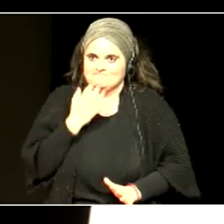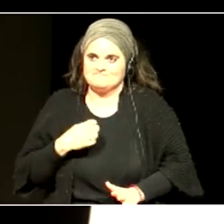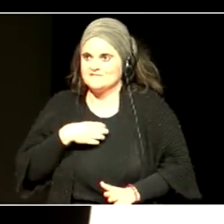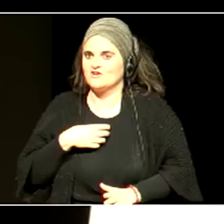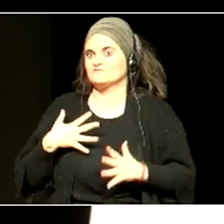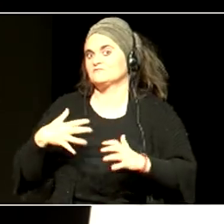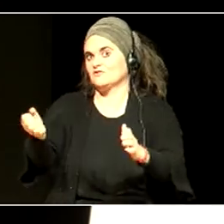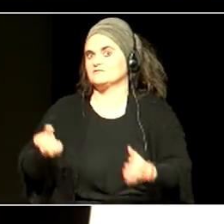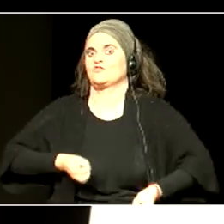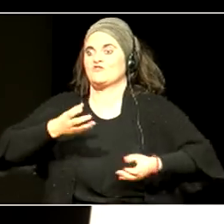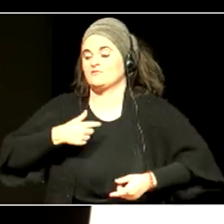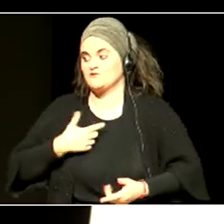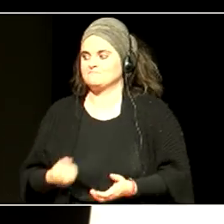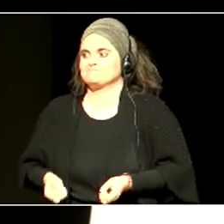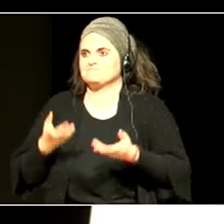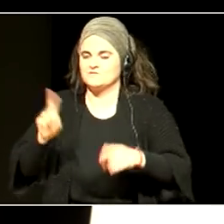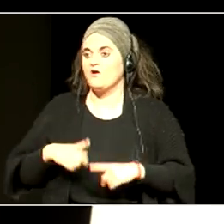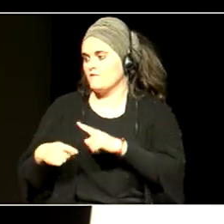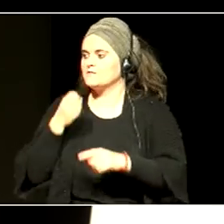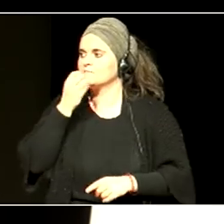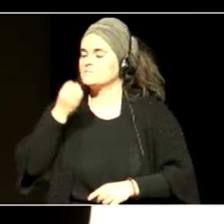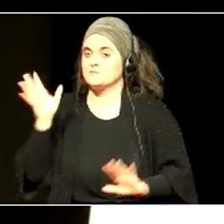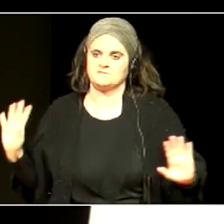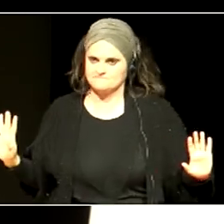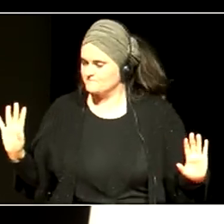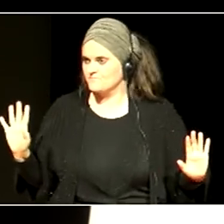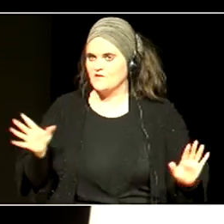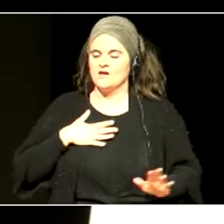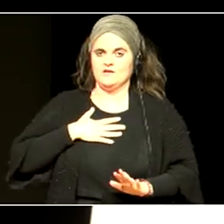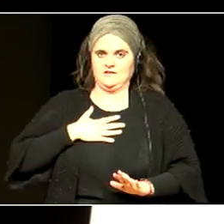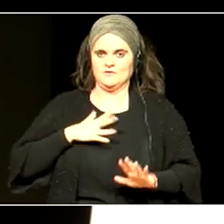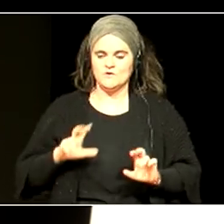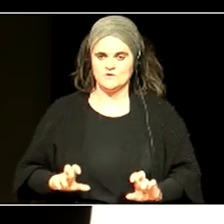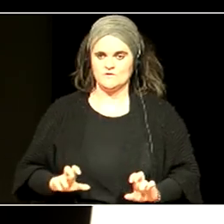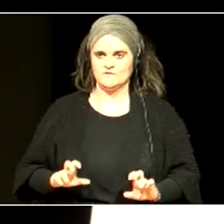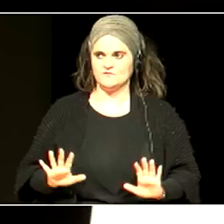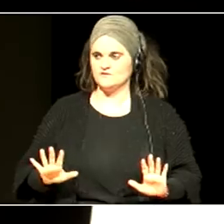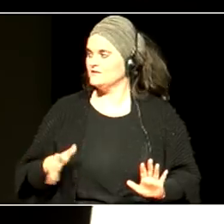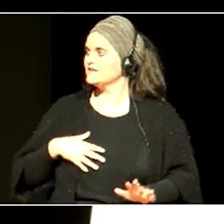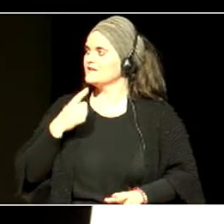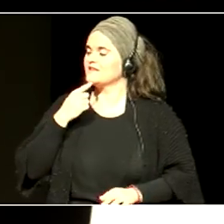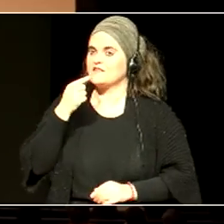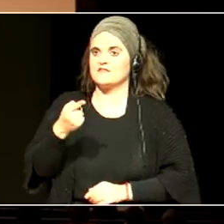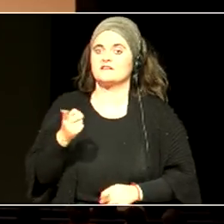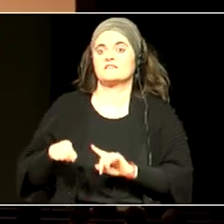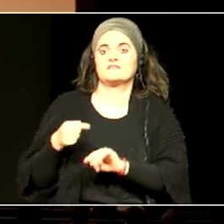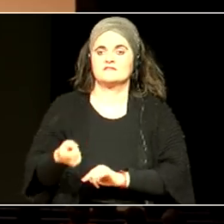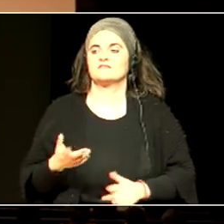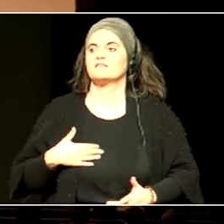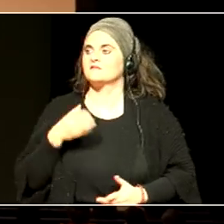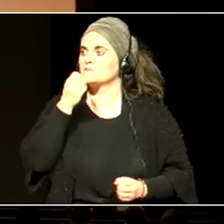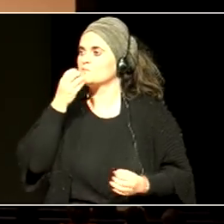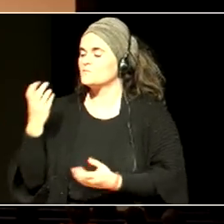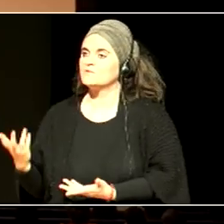mundo contando at Ono ord famil osoo oso Ay bueno bueno pues ya es ando orduan oso Ono